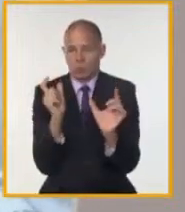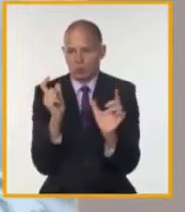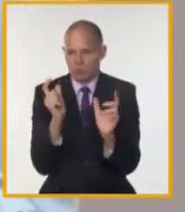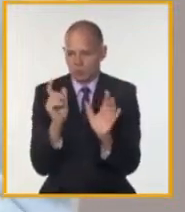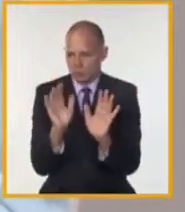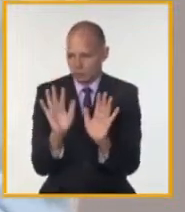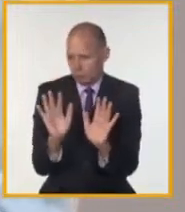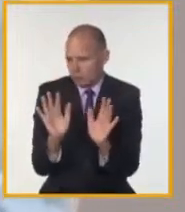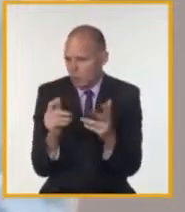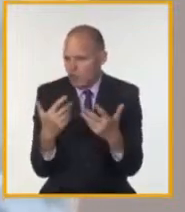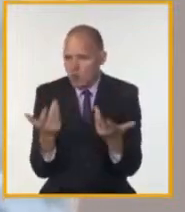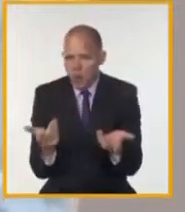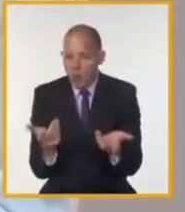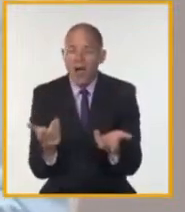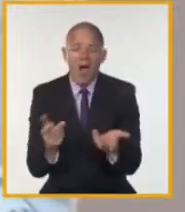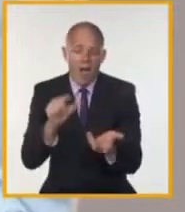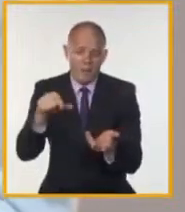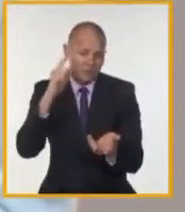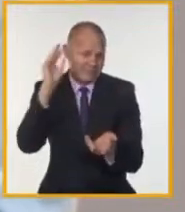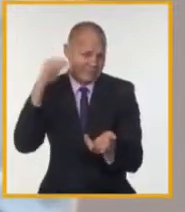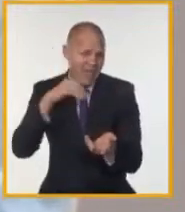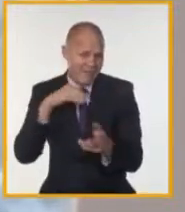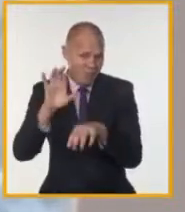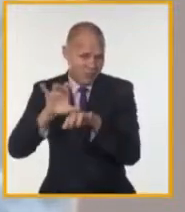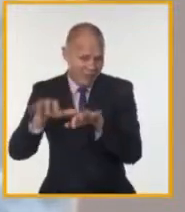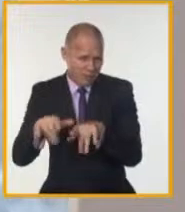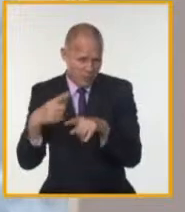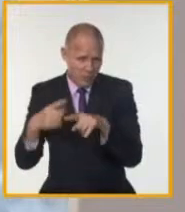con la empresa de servicios de información de transporte, de Citran,